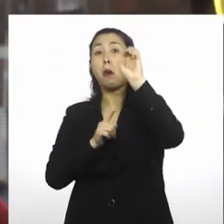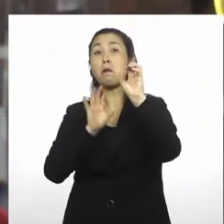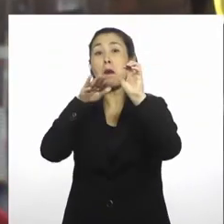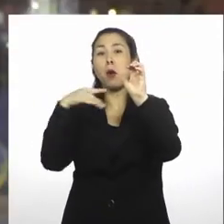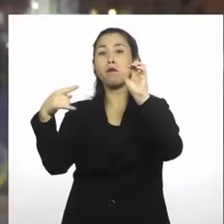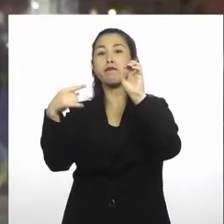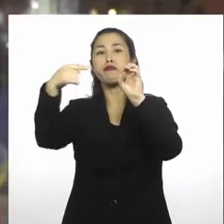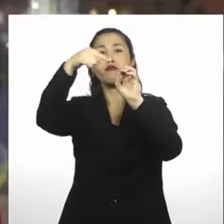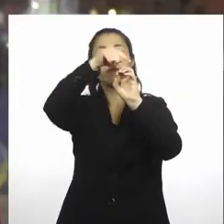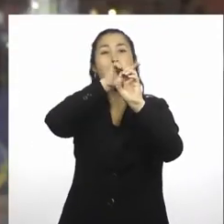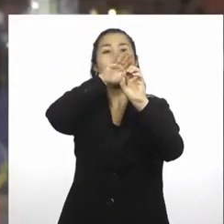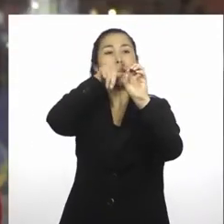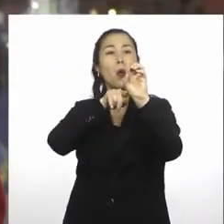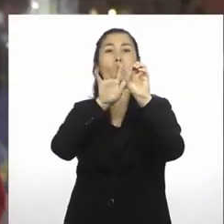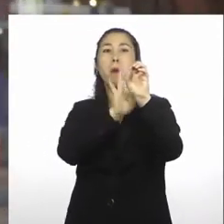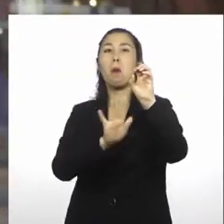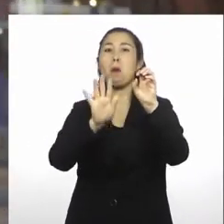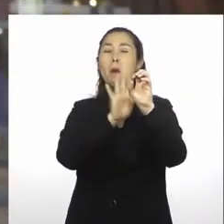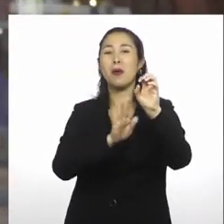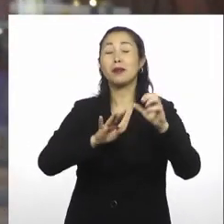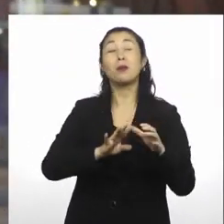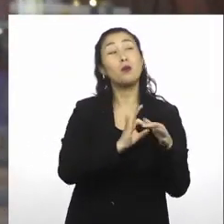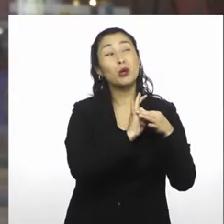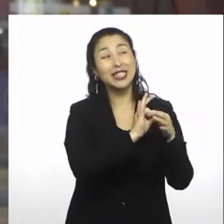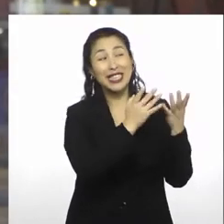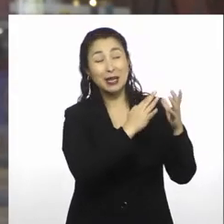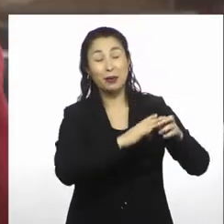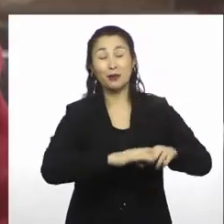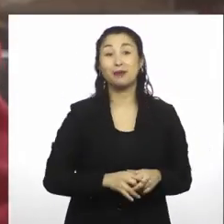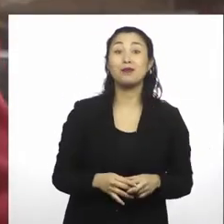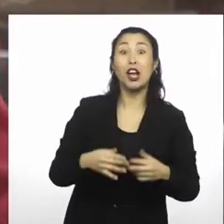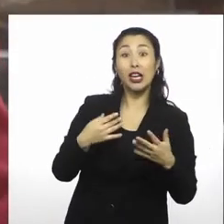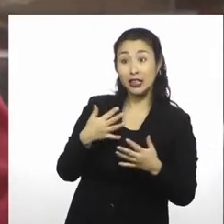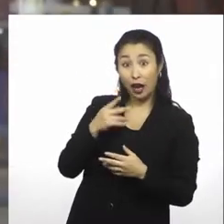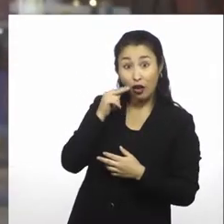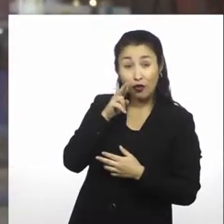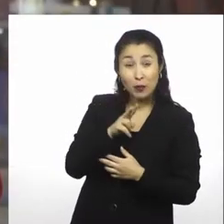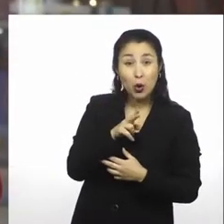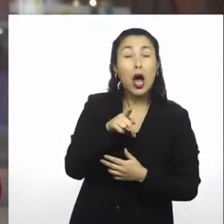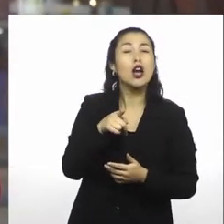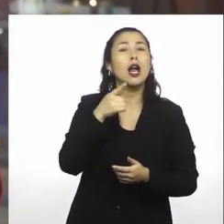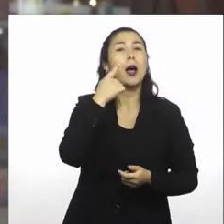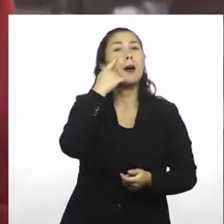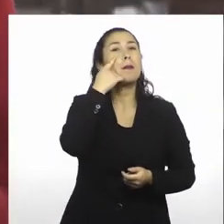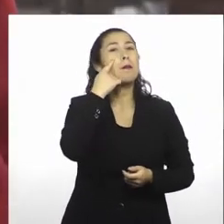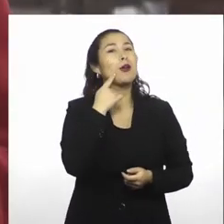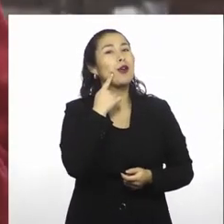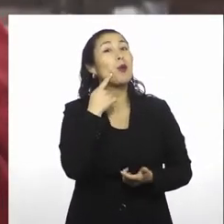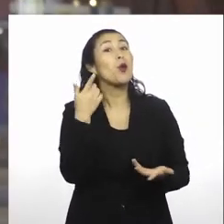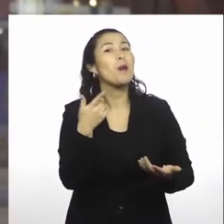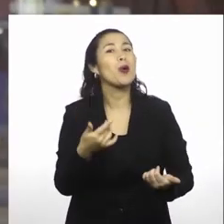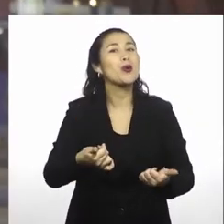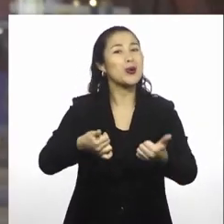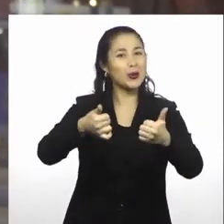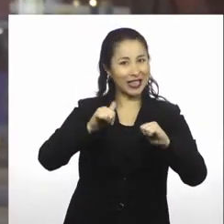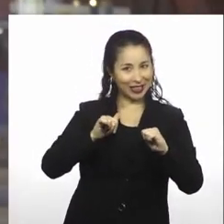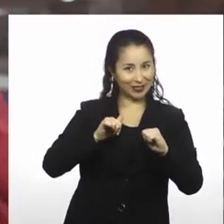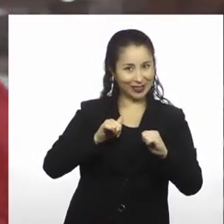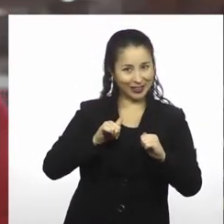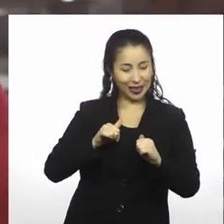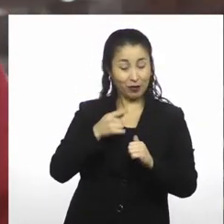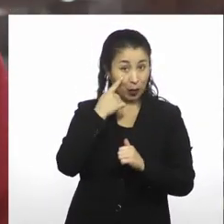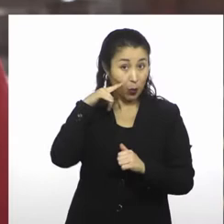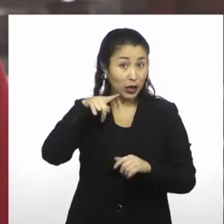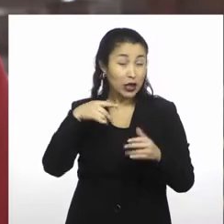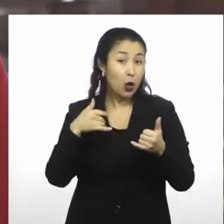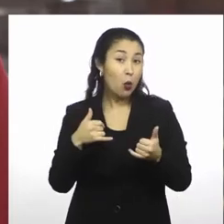lado. Muchas gracias, mano. Ahora que lo vimos en acción, les propongo que planteemos un desafío. Veamos si que con este juego